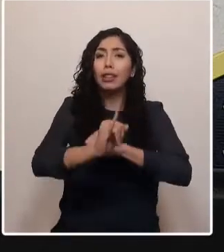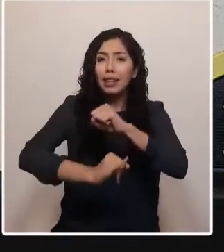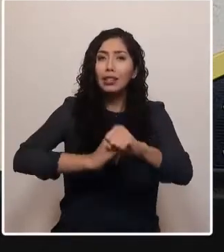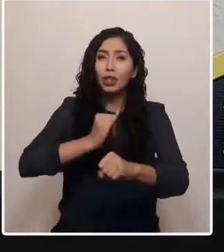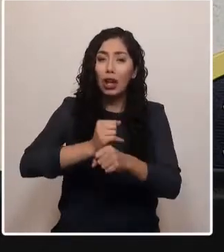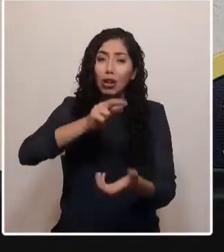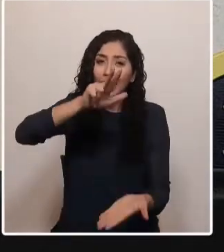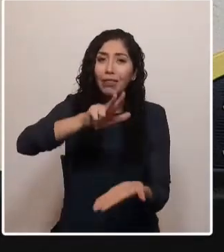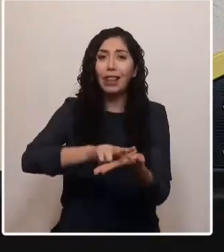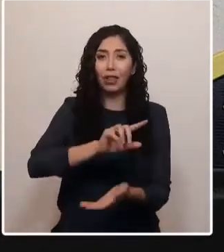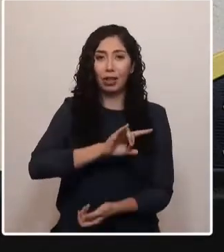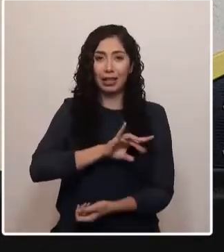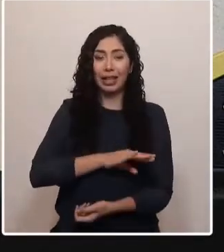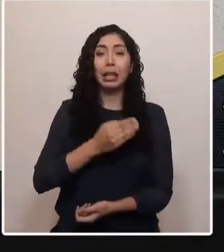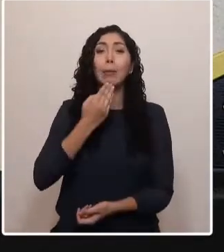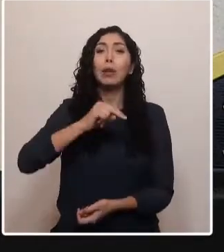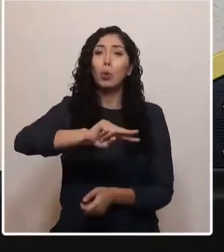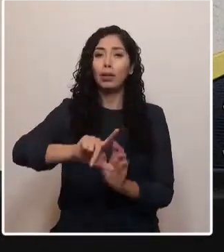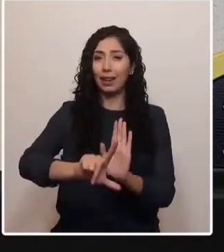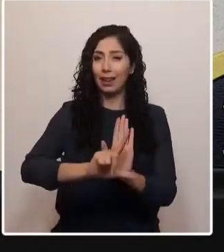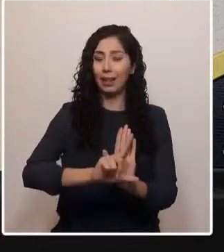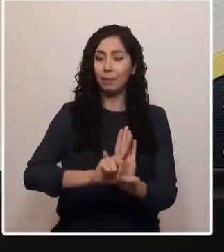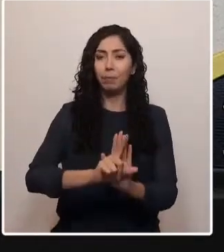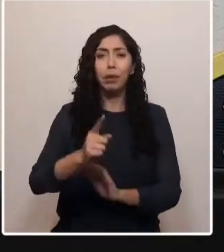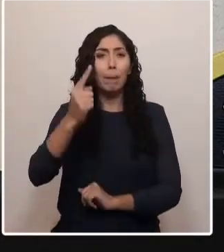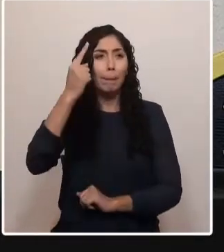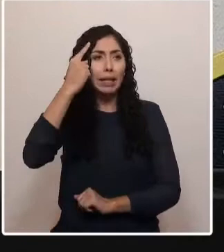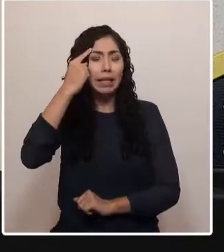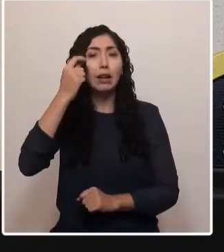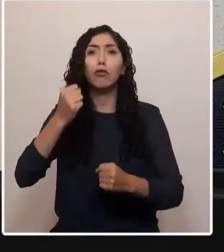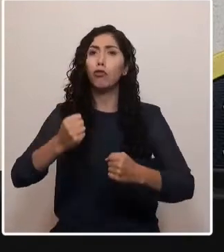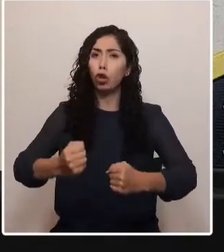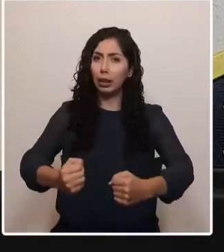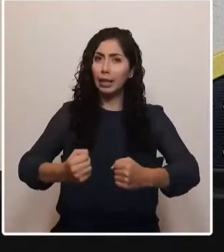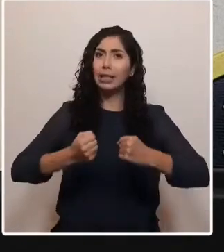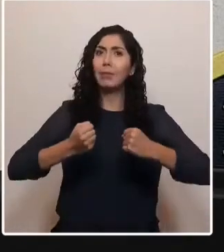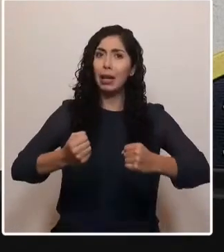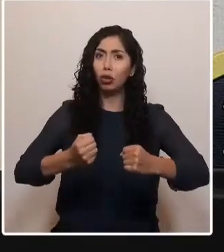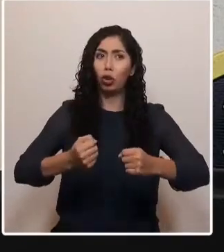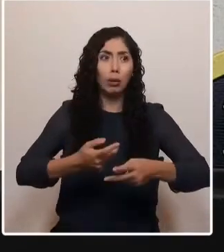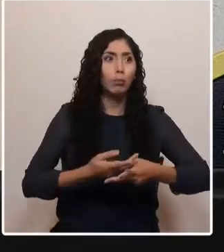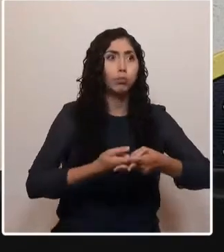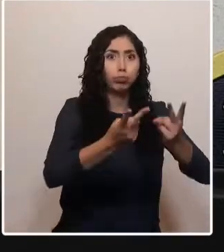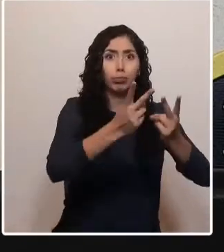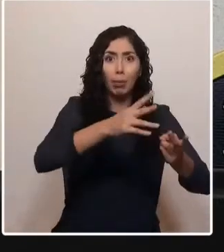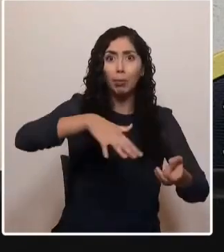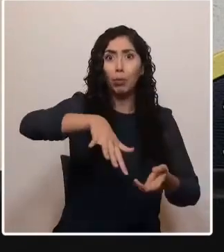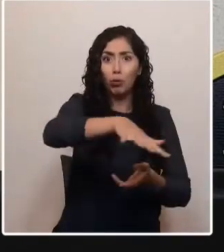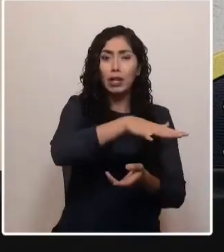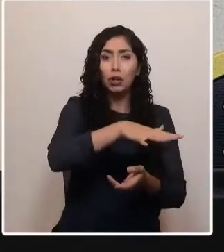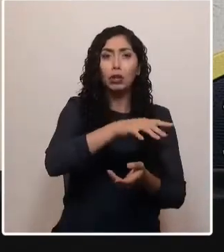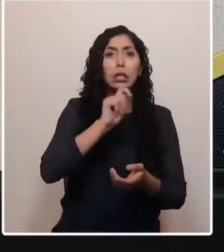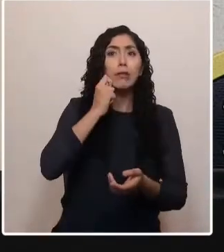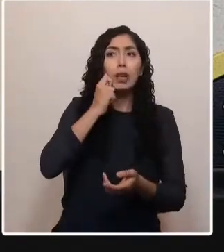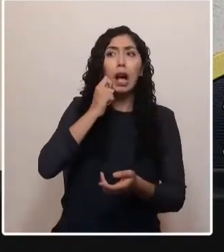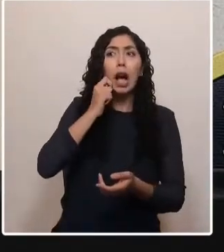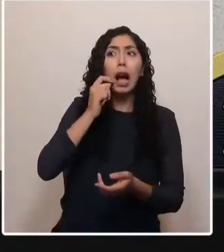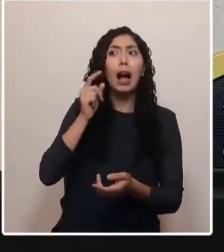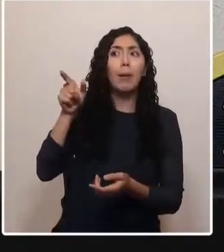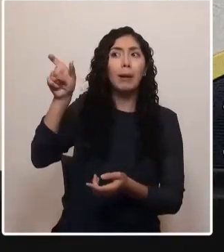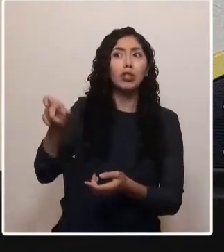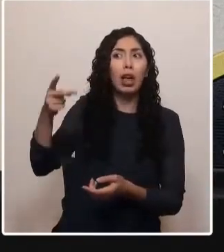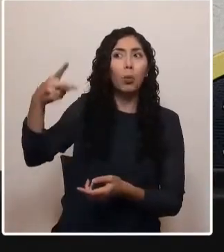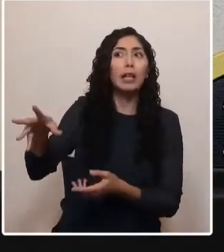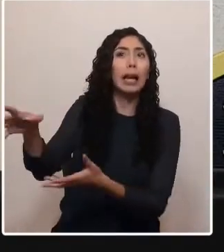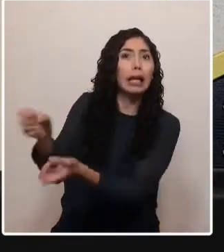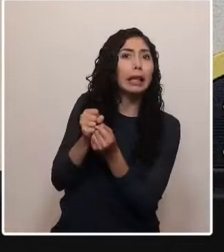nuestra legislación. Pensar que el fortalecimiento del dominio público va a permitir la expropiación de obras es muy similar a pensar